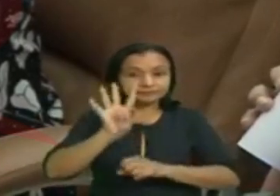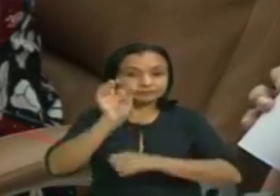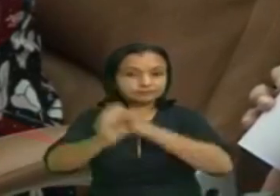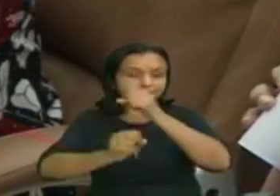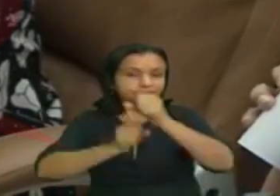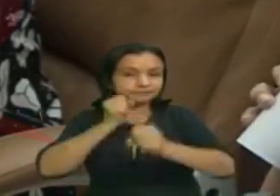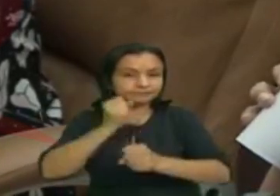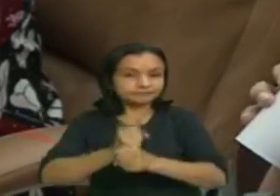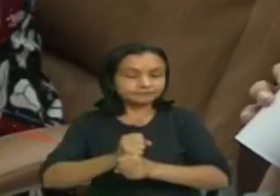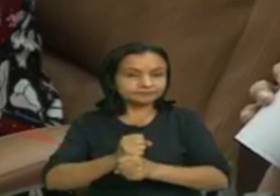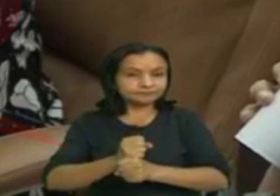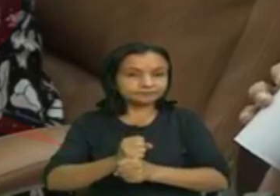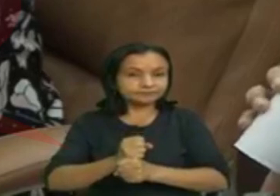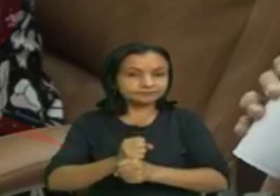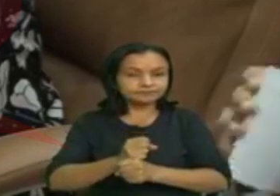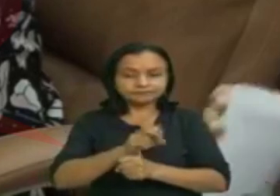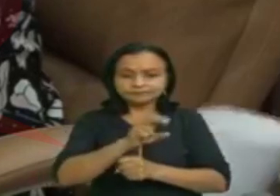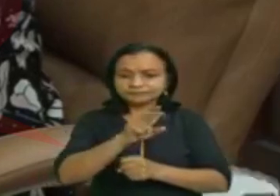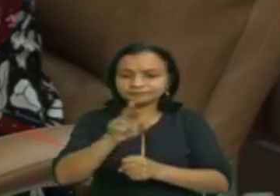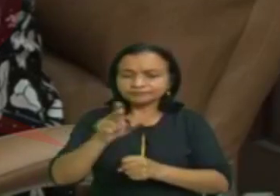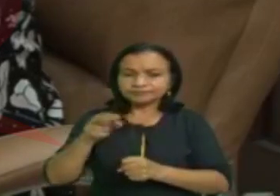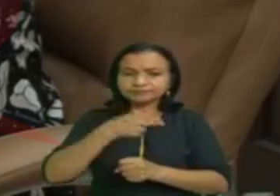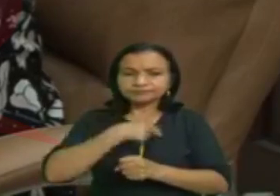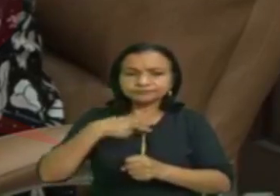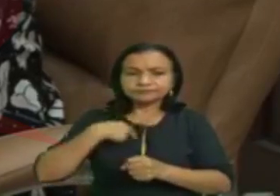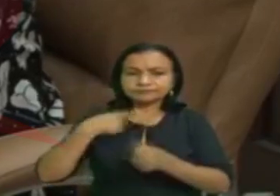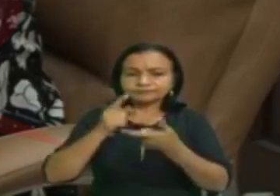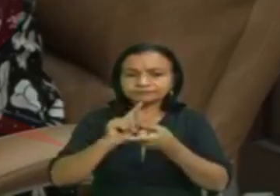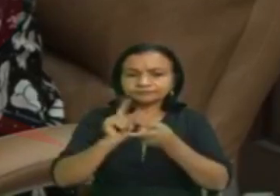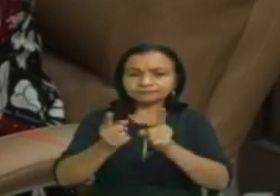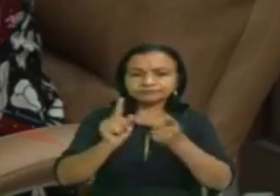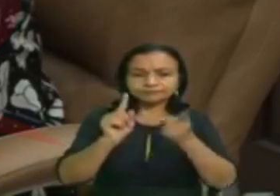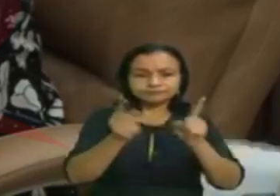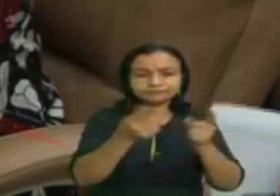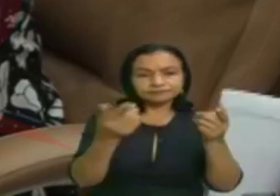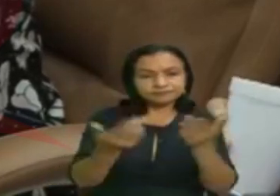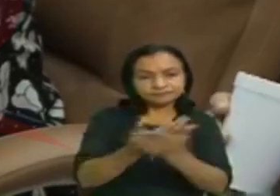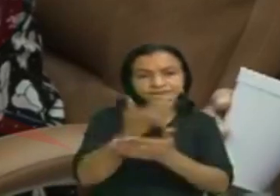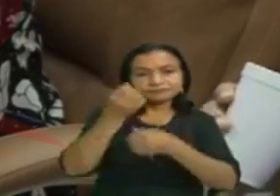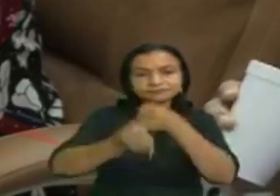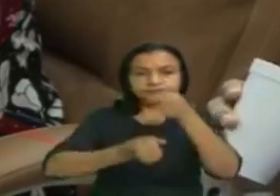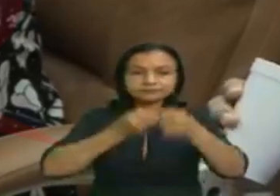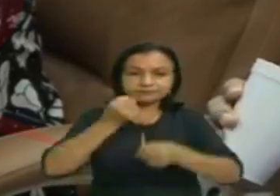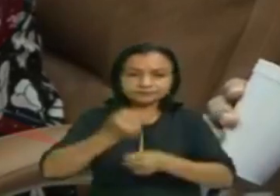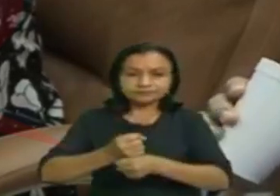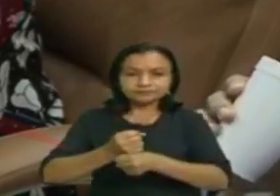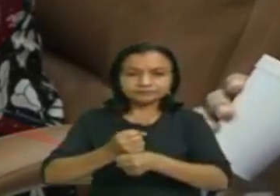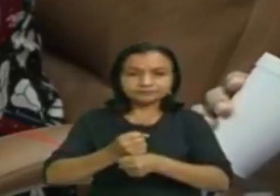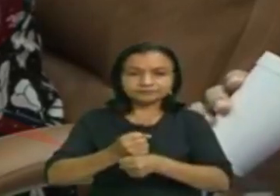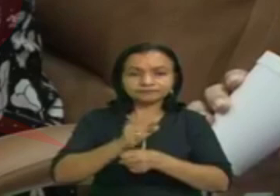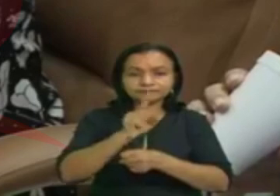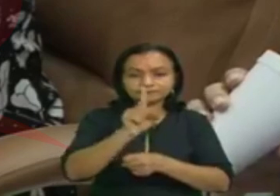años. La misma se ha venido adecuando a los nuevos tiempos. Desde